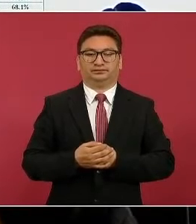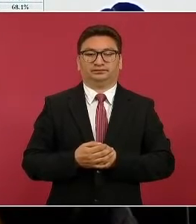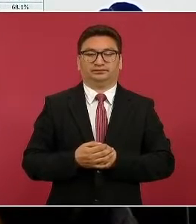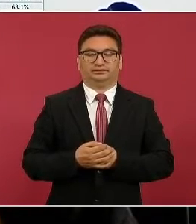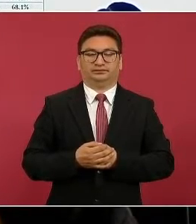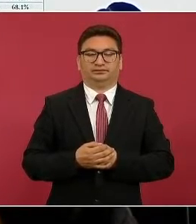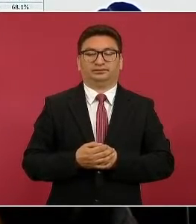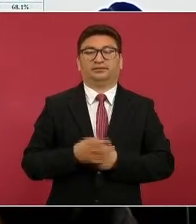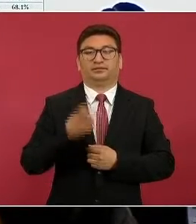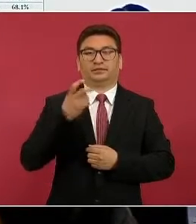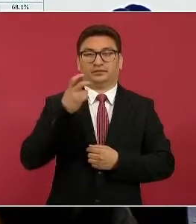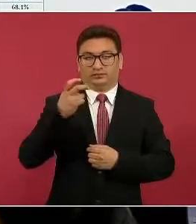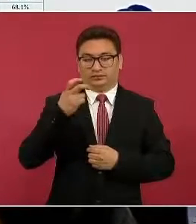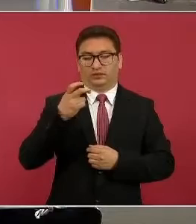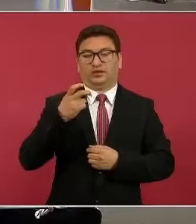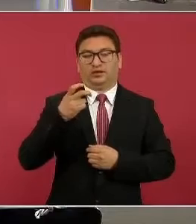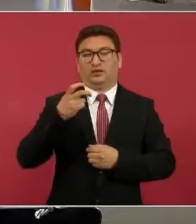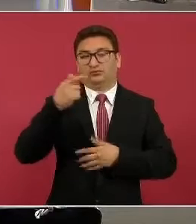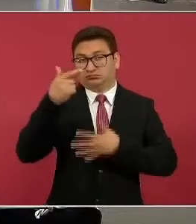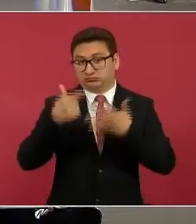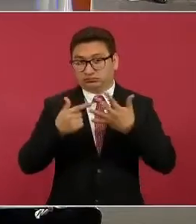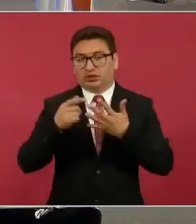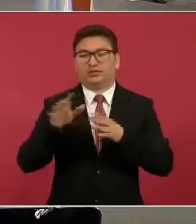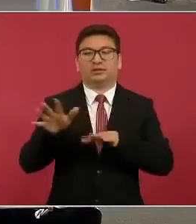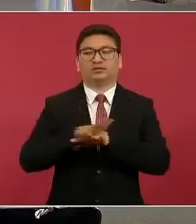Y vamos a los resultados